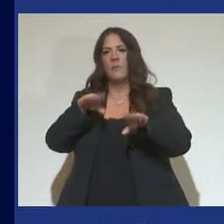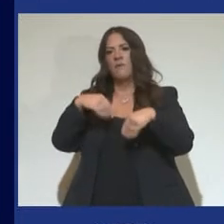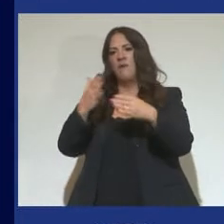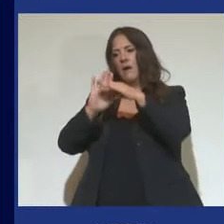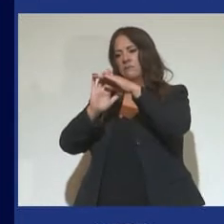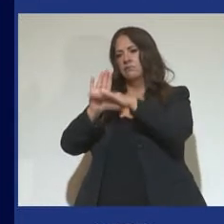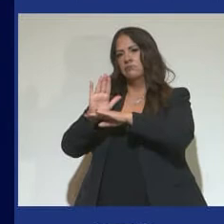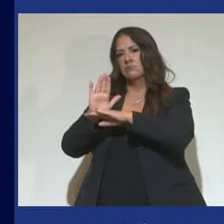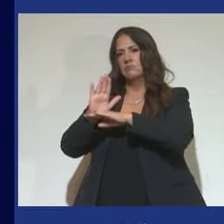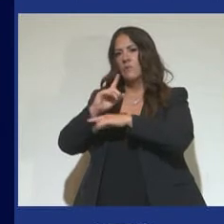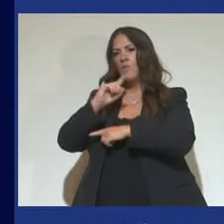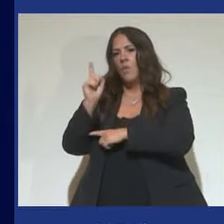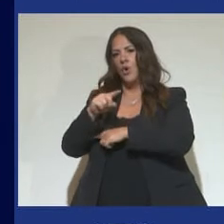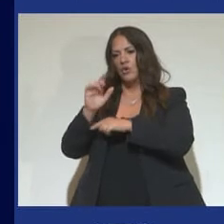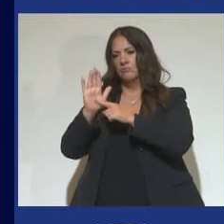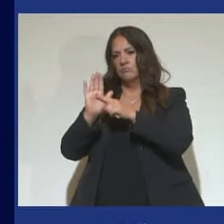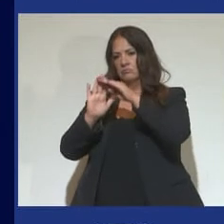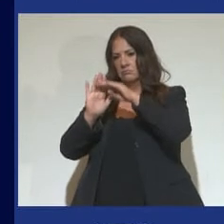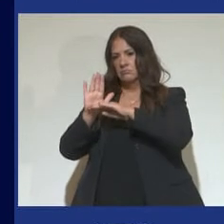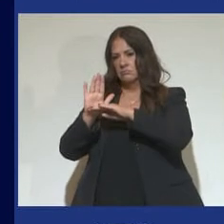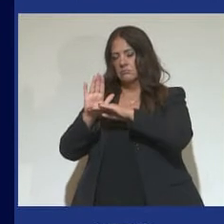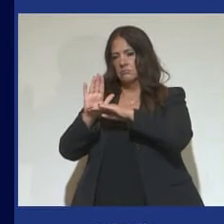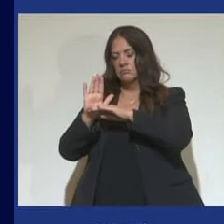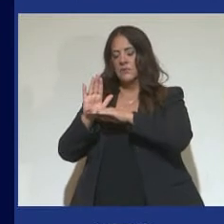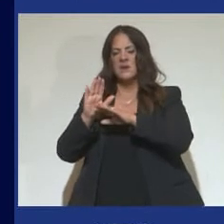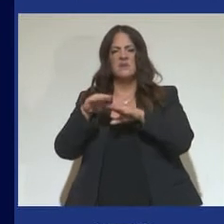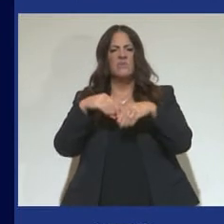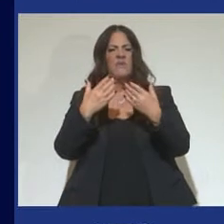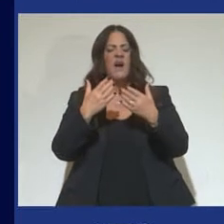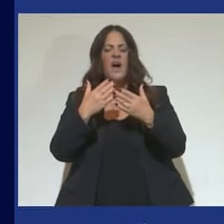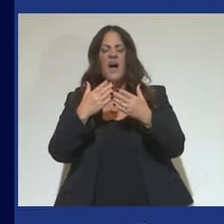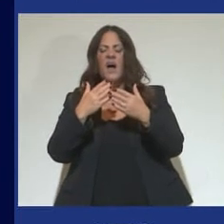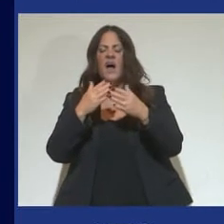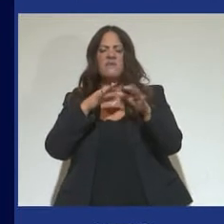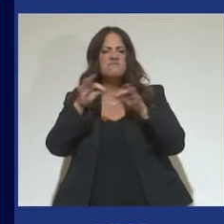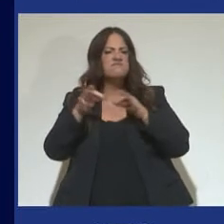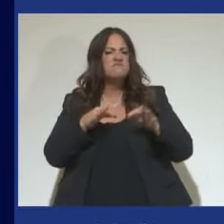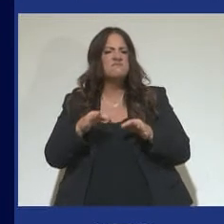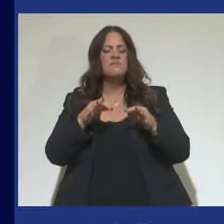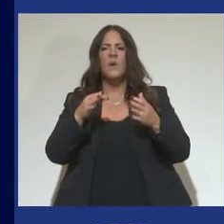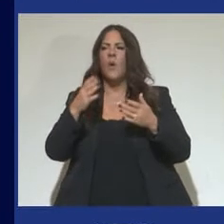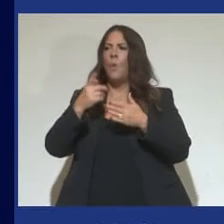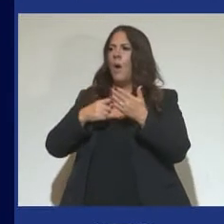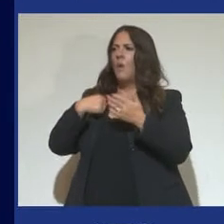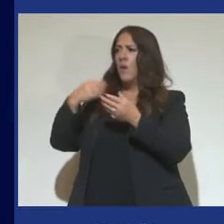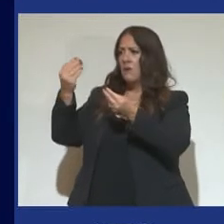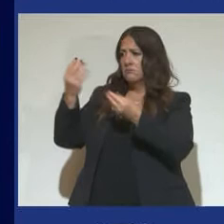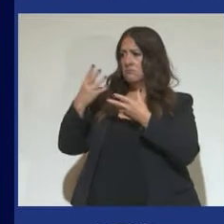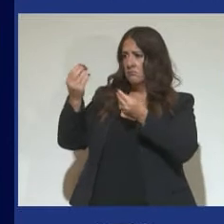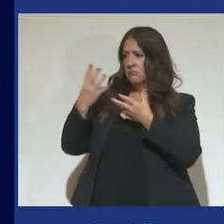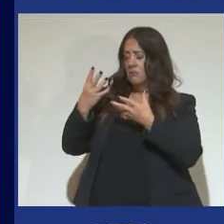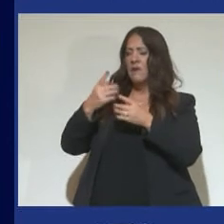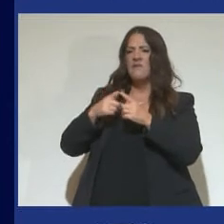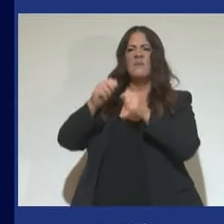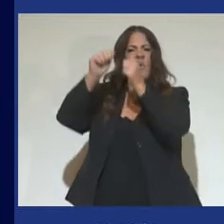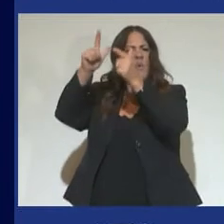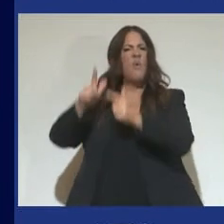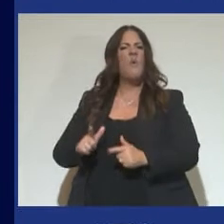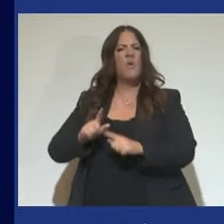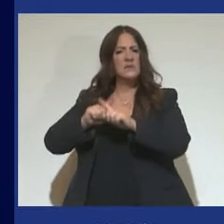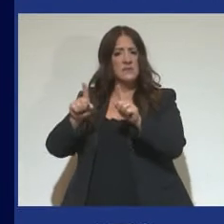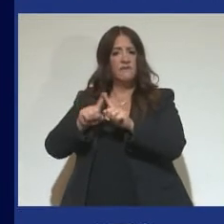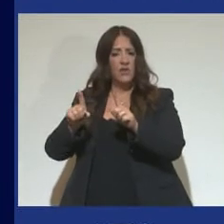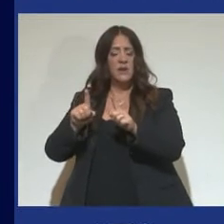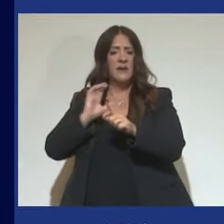publicamos ayer con tomás aragón el director de salud él creó órdenes ayer basado en los